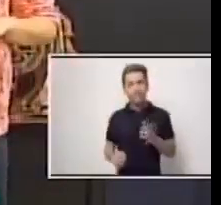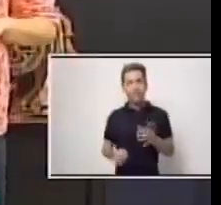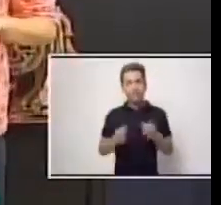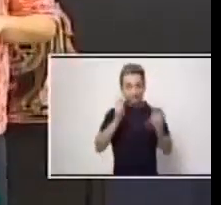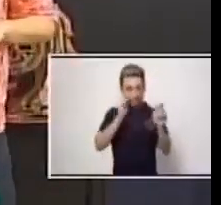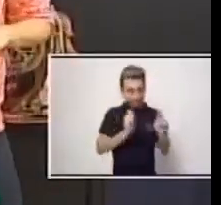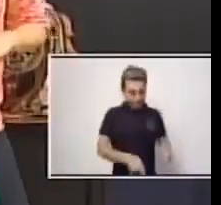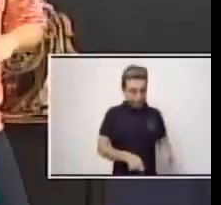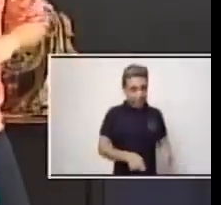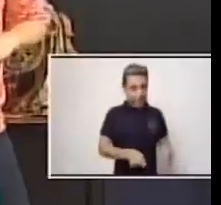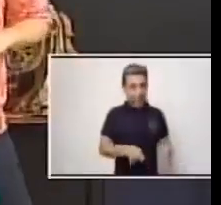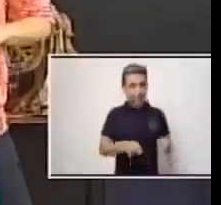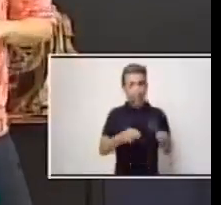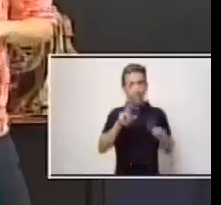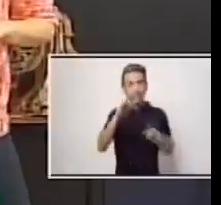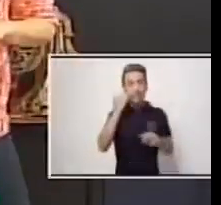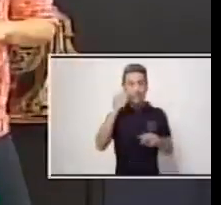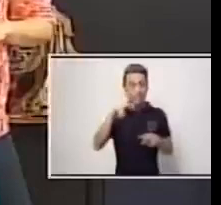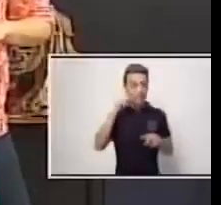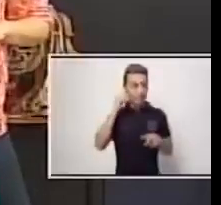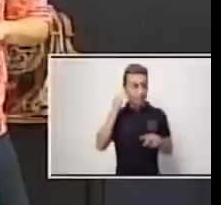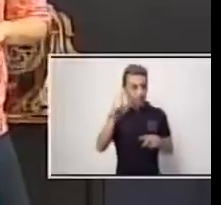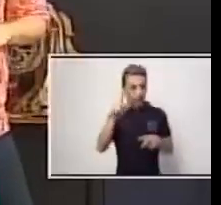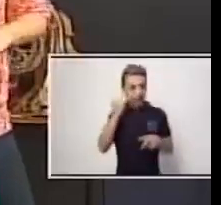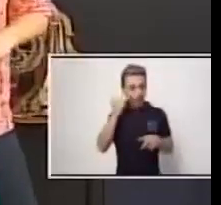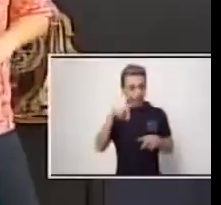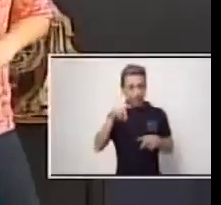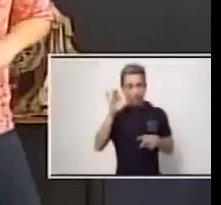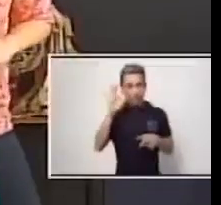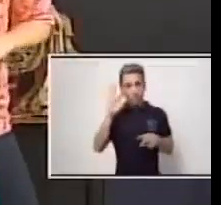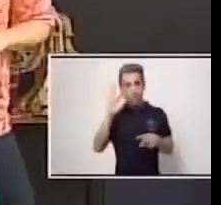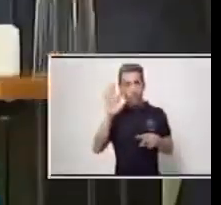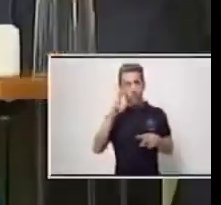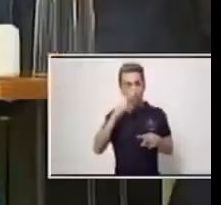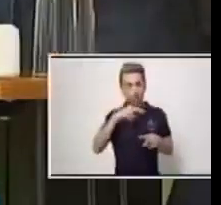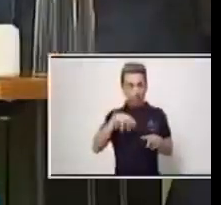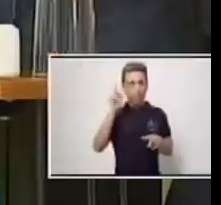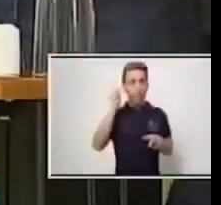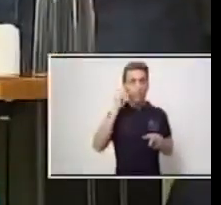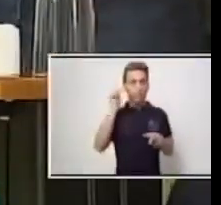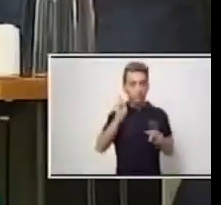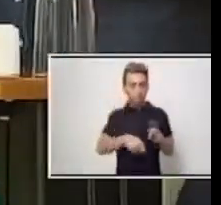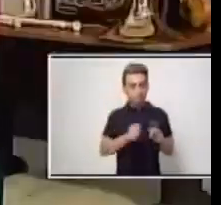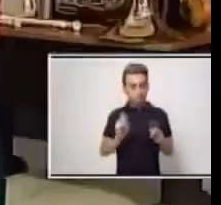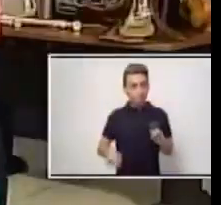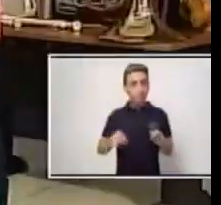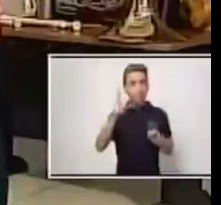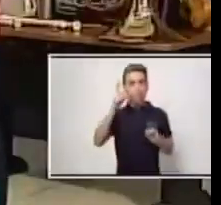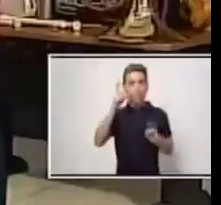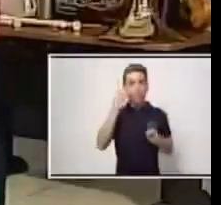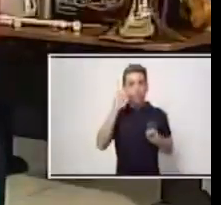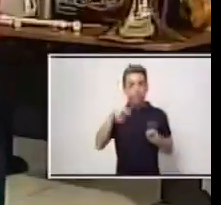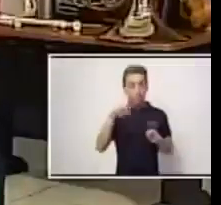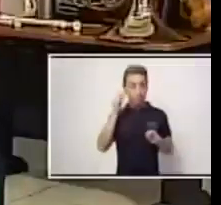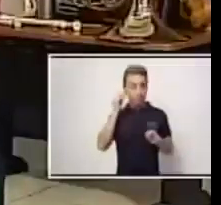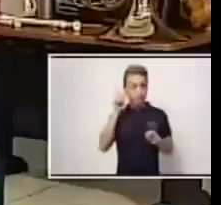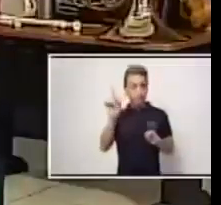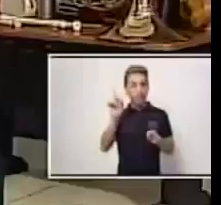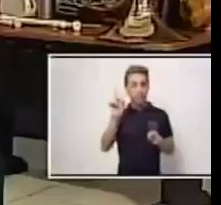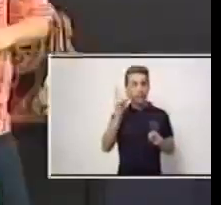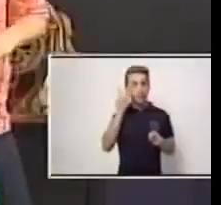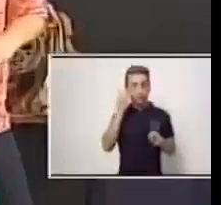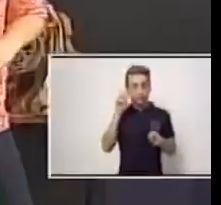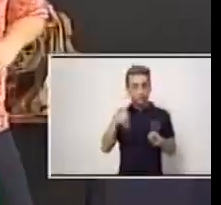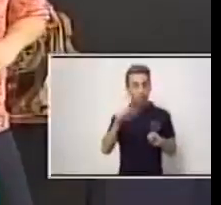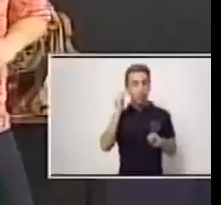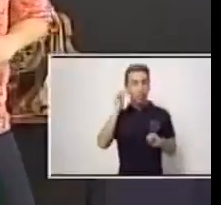dos. Ringa, linga, linga, ling, don. Ringa, linga, linga, ling, don. Ding, ding, don. Ding, ding,